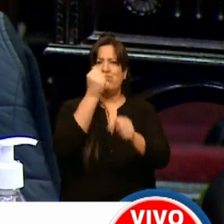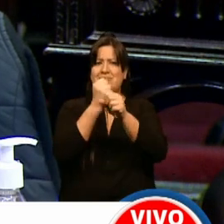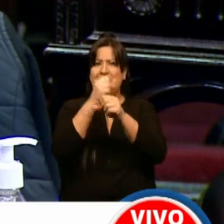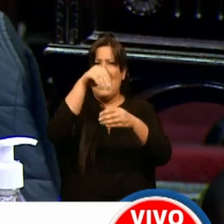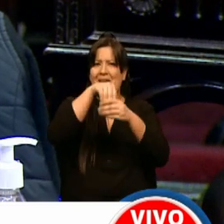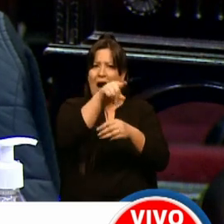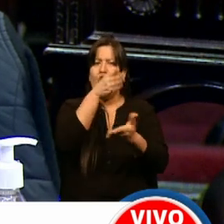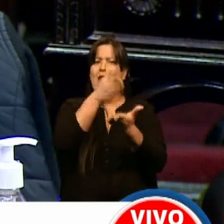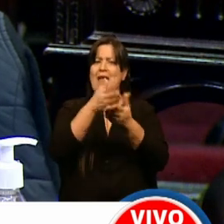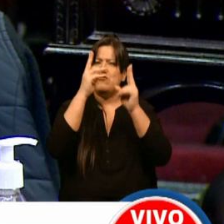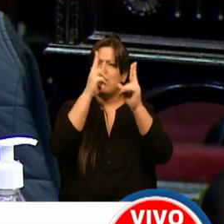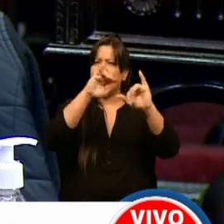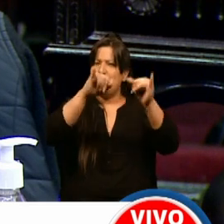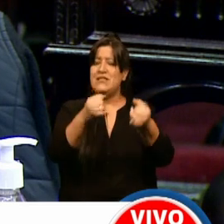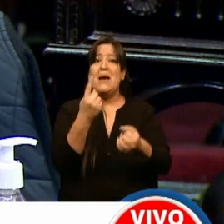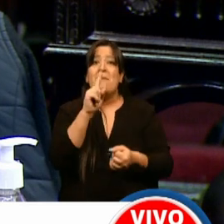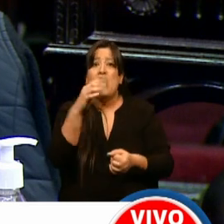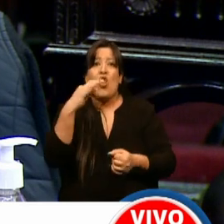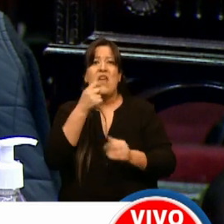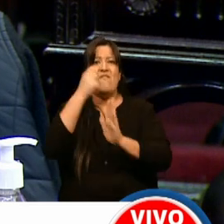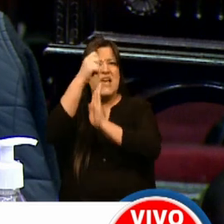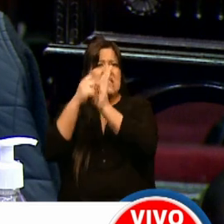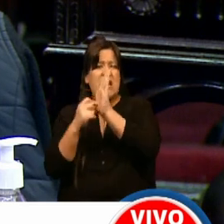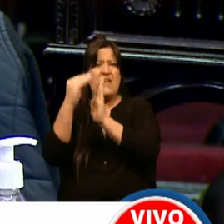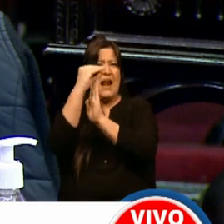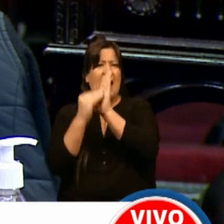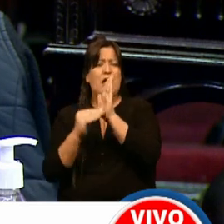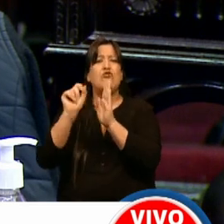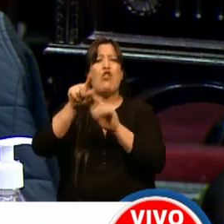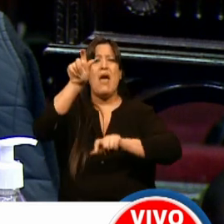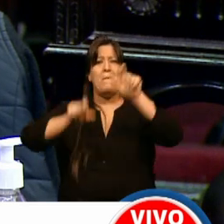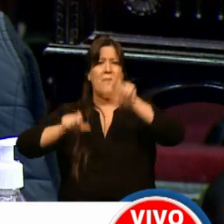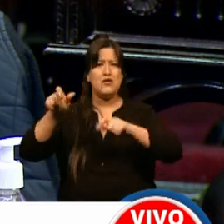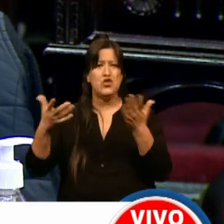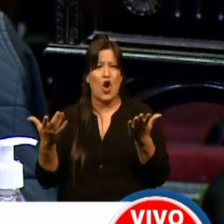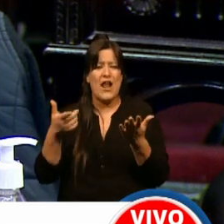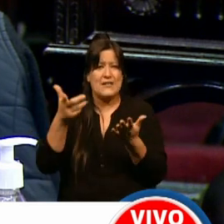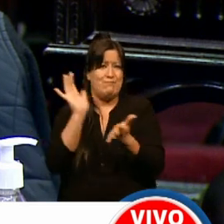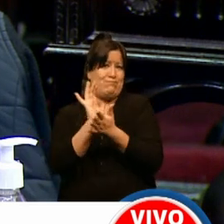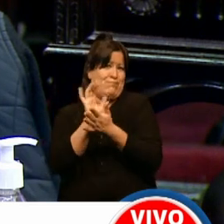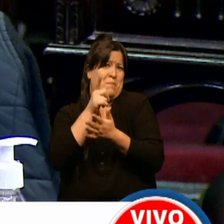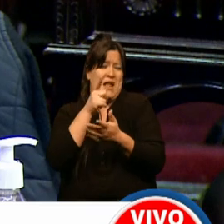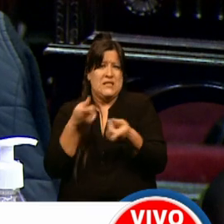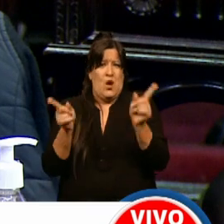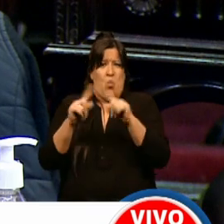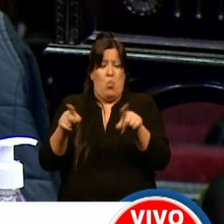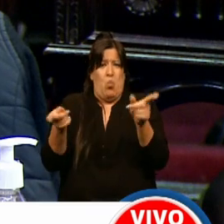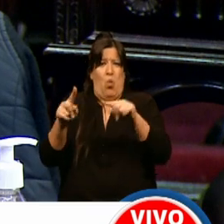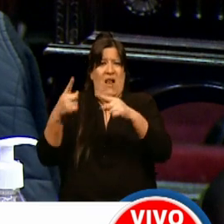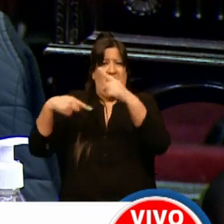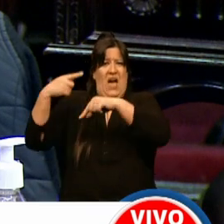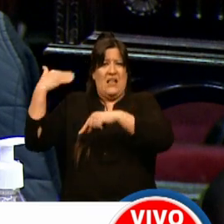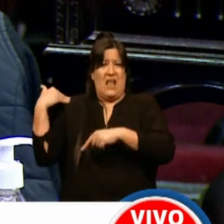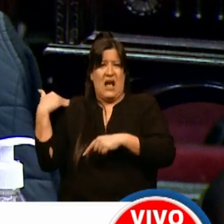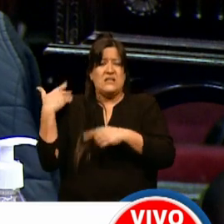derechos debe que debe inscribirse en un registro de personas es dar un paso atrás con el que gran